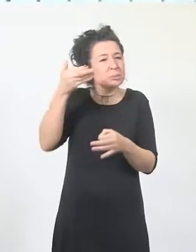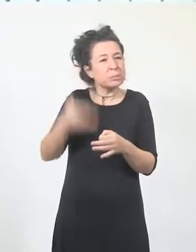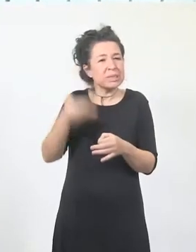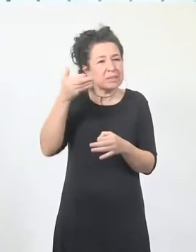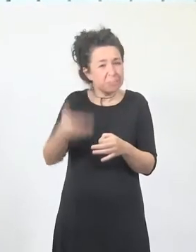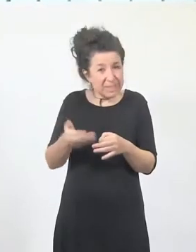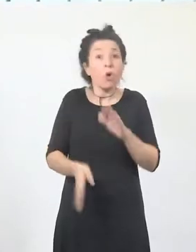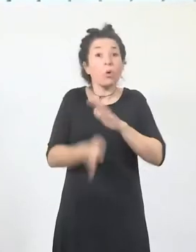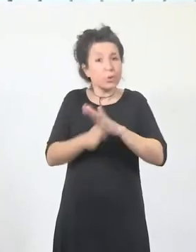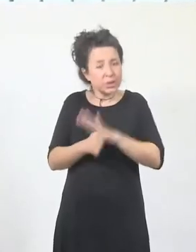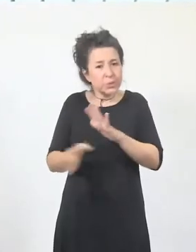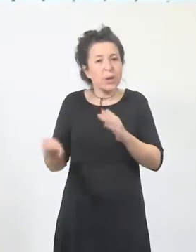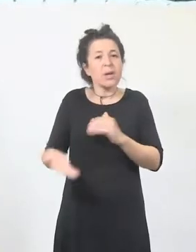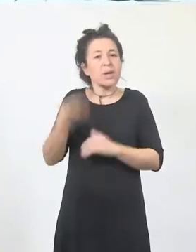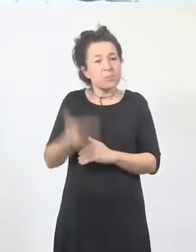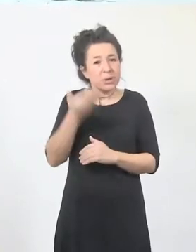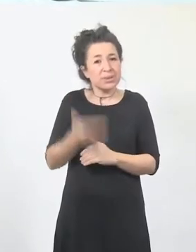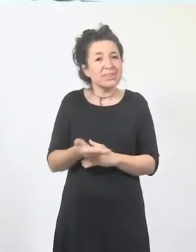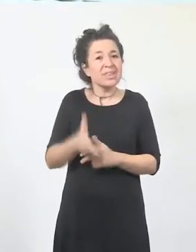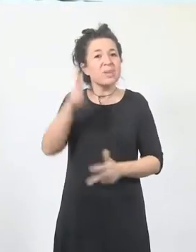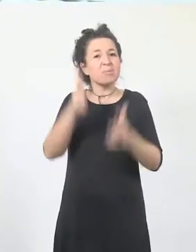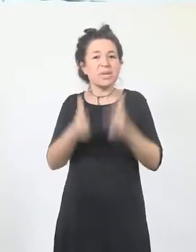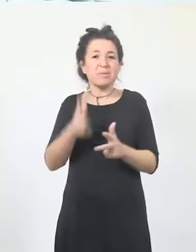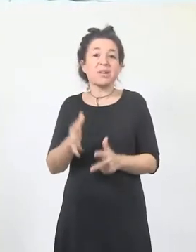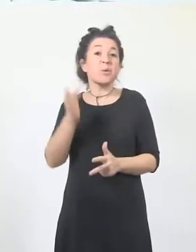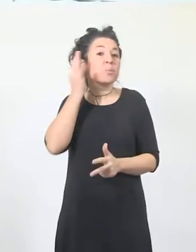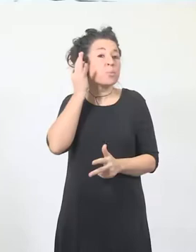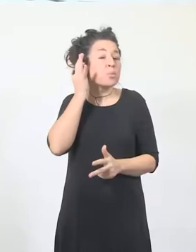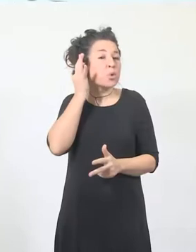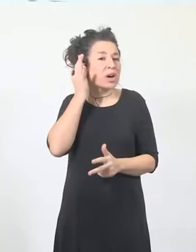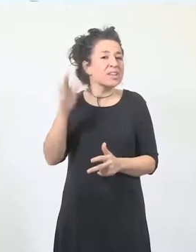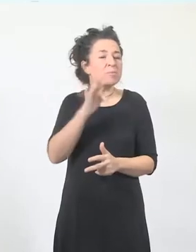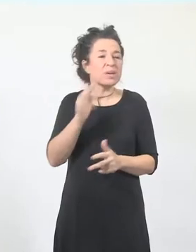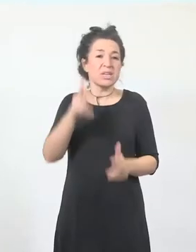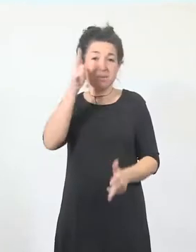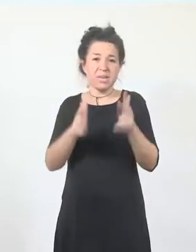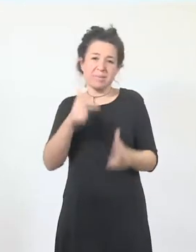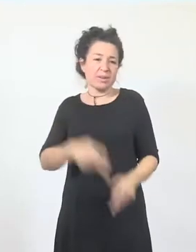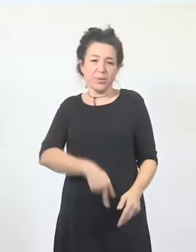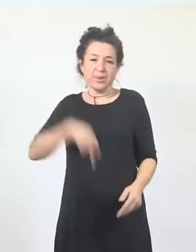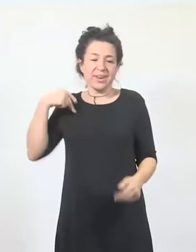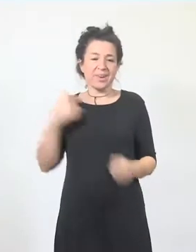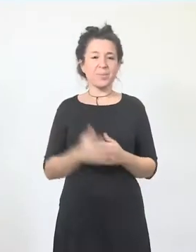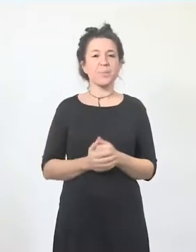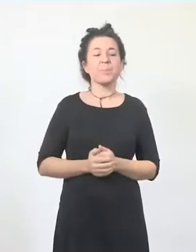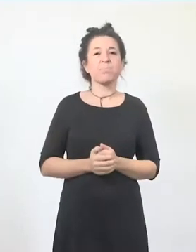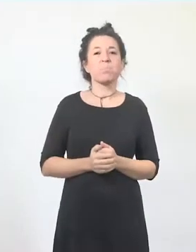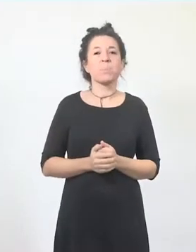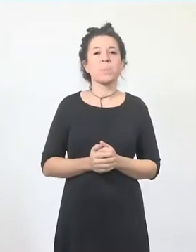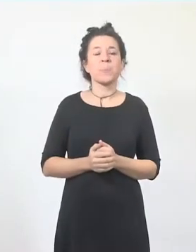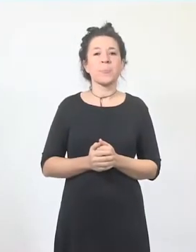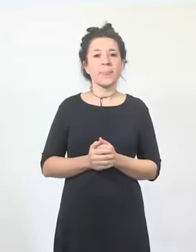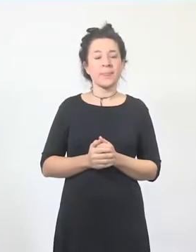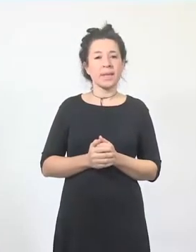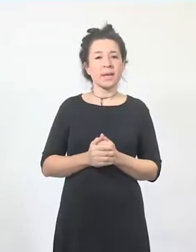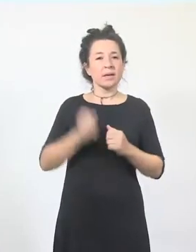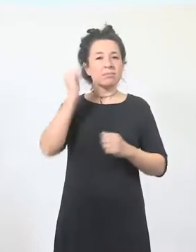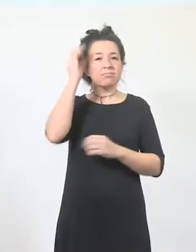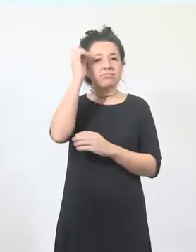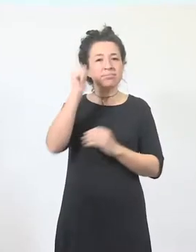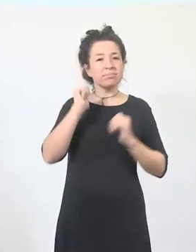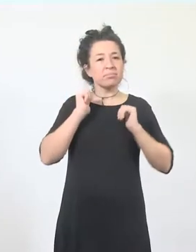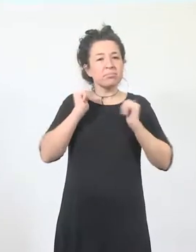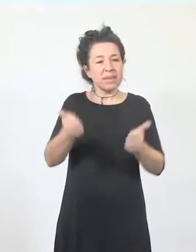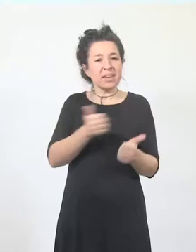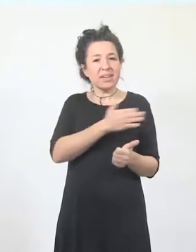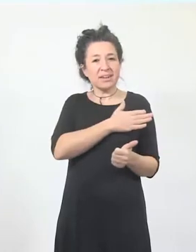sigue siendo importante, con las mujeres del País Vasco y con el País Vasco en general. Vamos a comenzar con la charla, pero